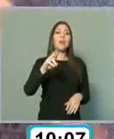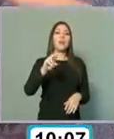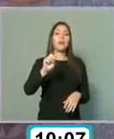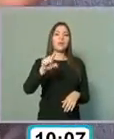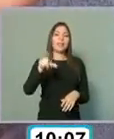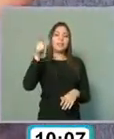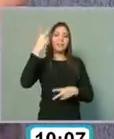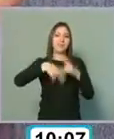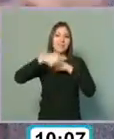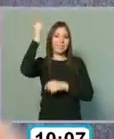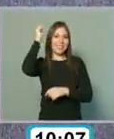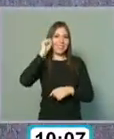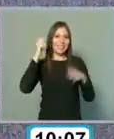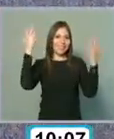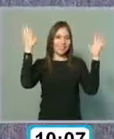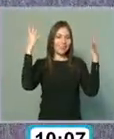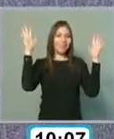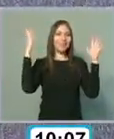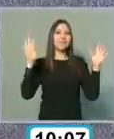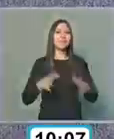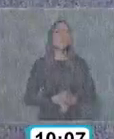Sinaloa, ¡venga!